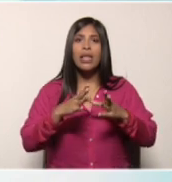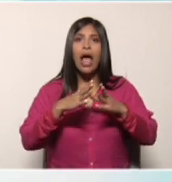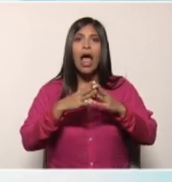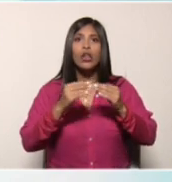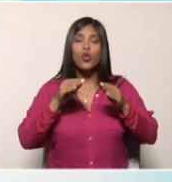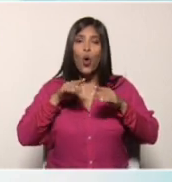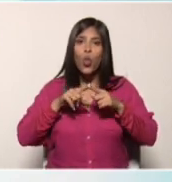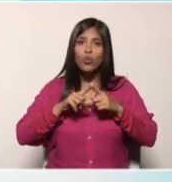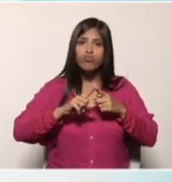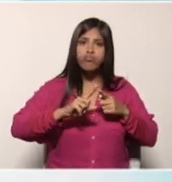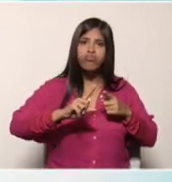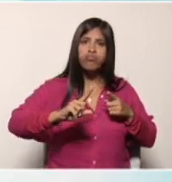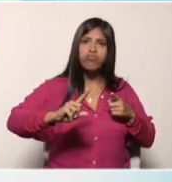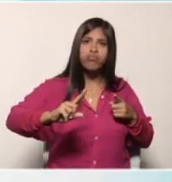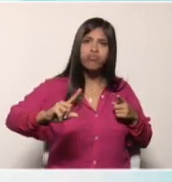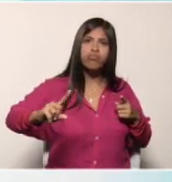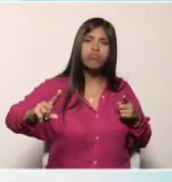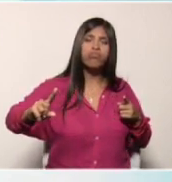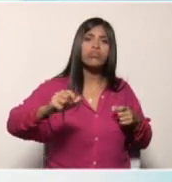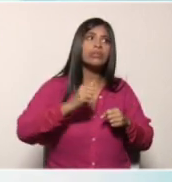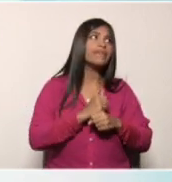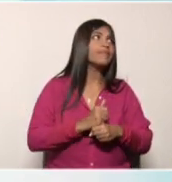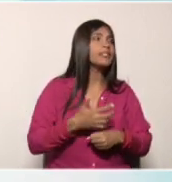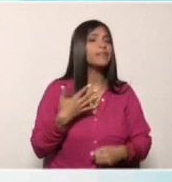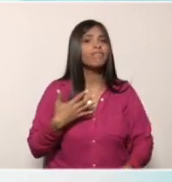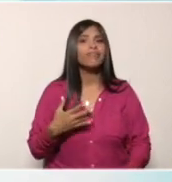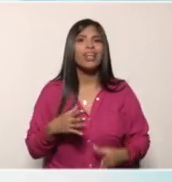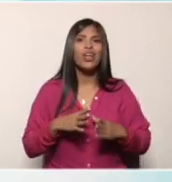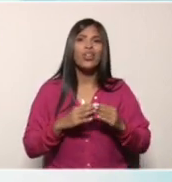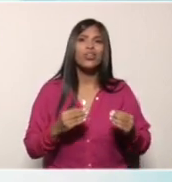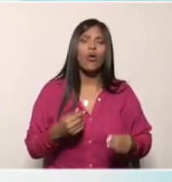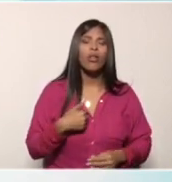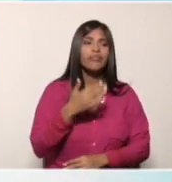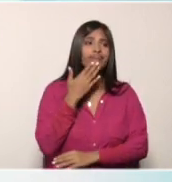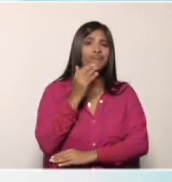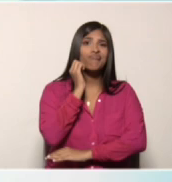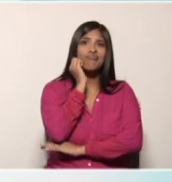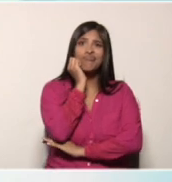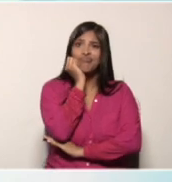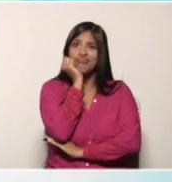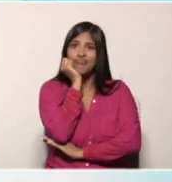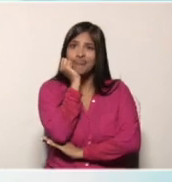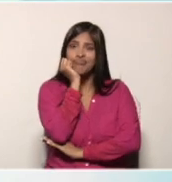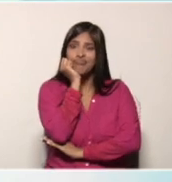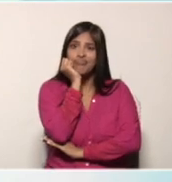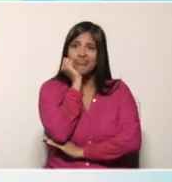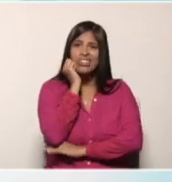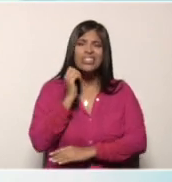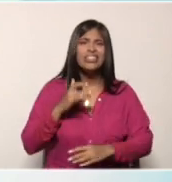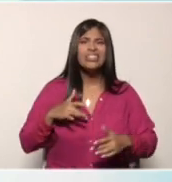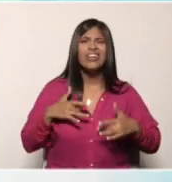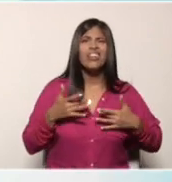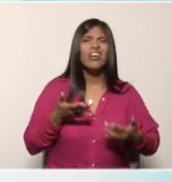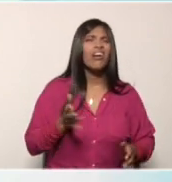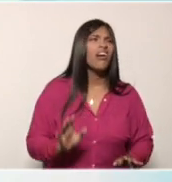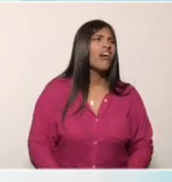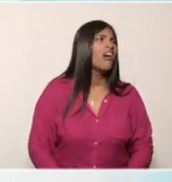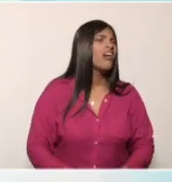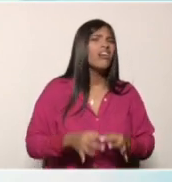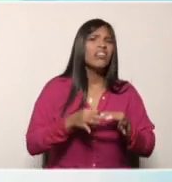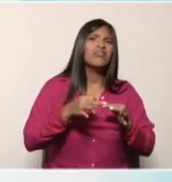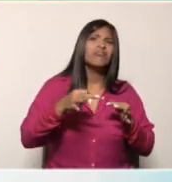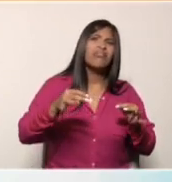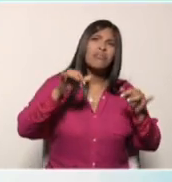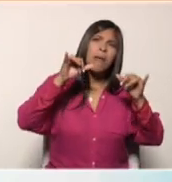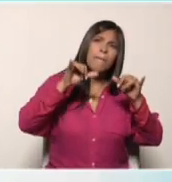lineal, recto y tedioso. Todas comenzaron a aburrirse y sintieron que no tenía sentido seguir en